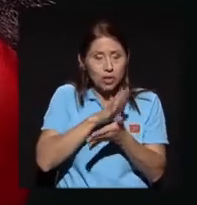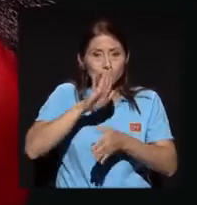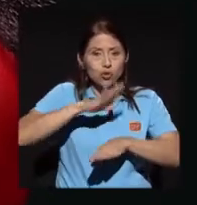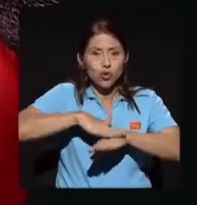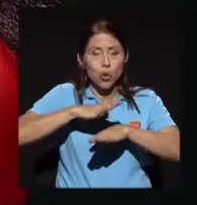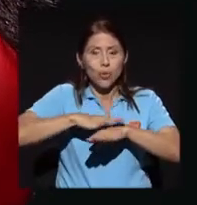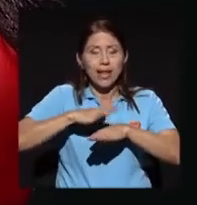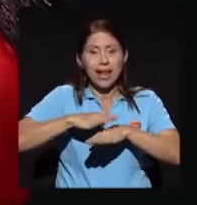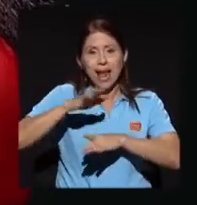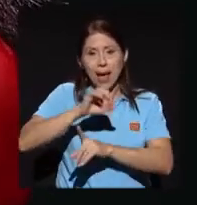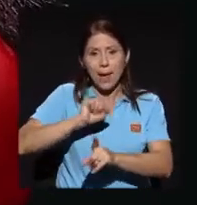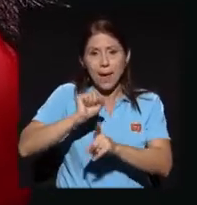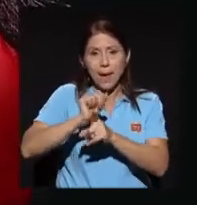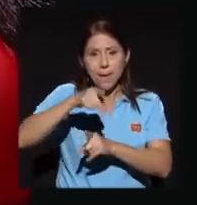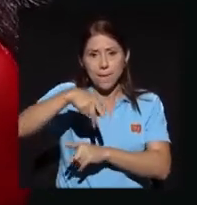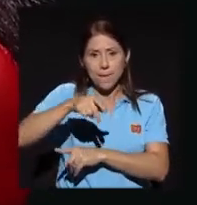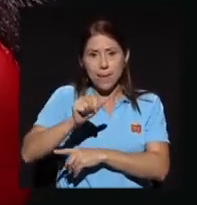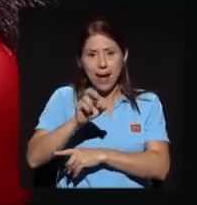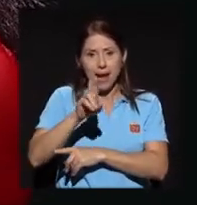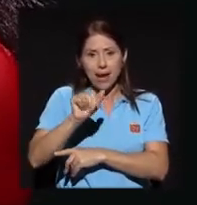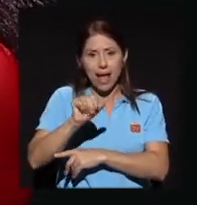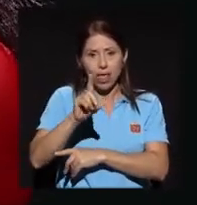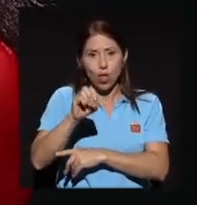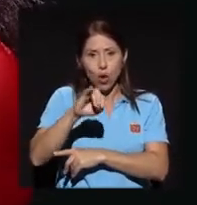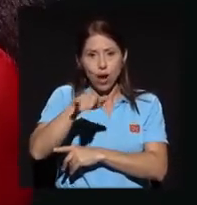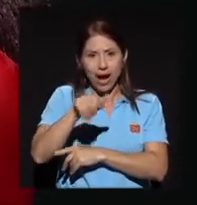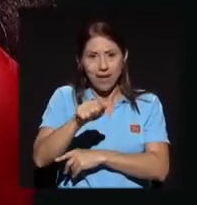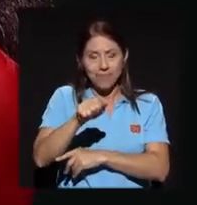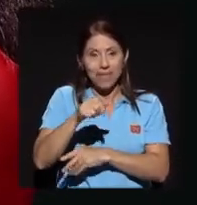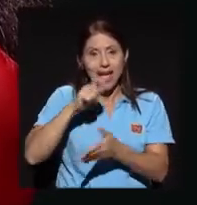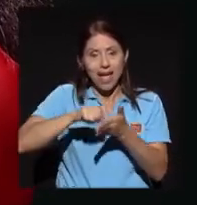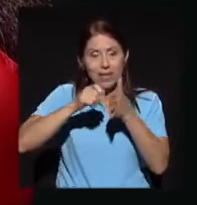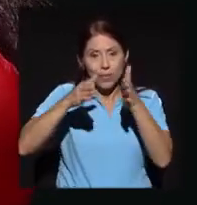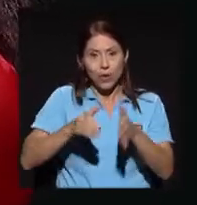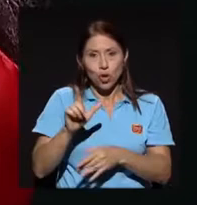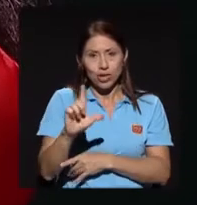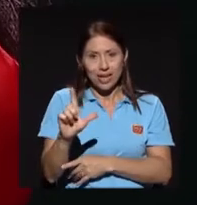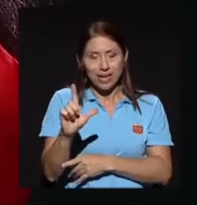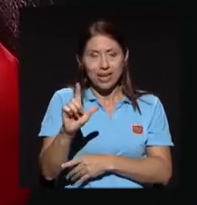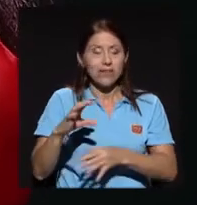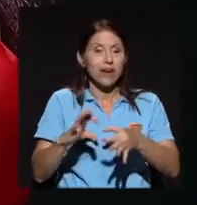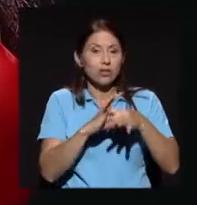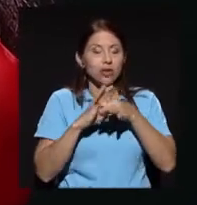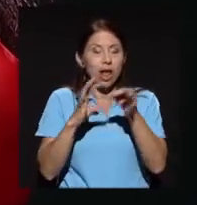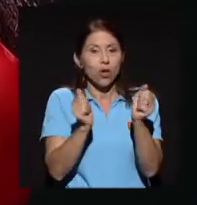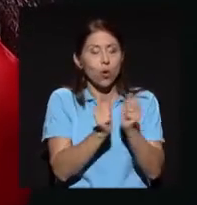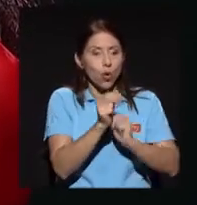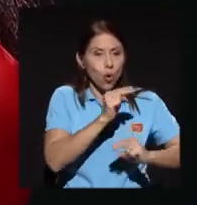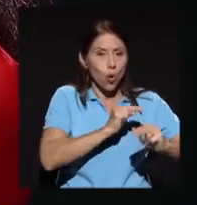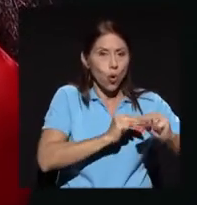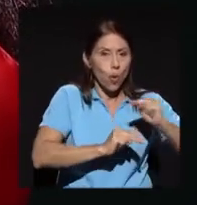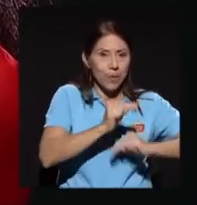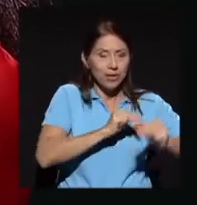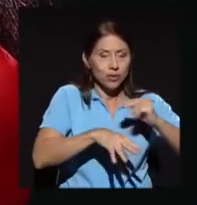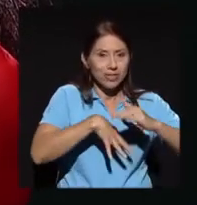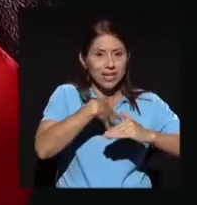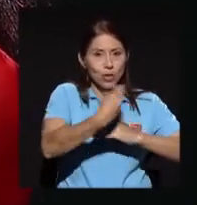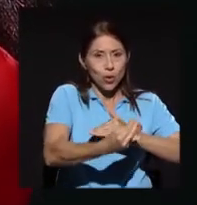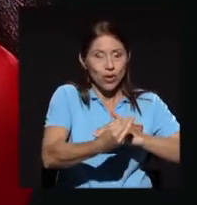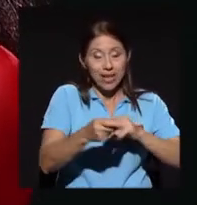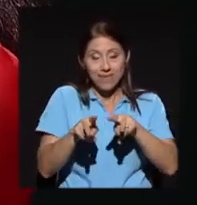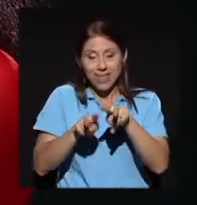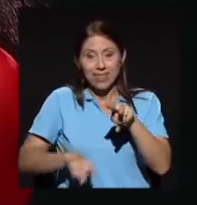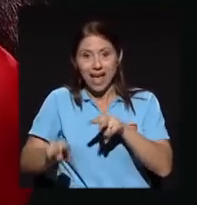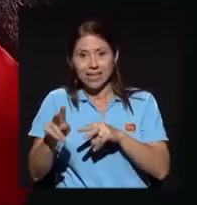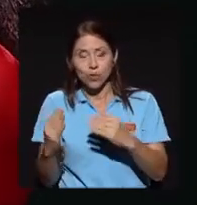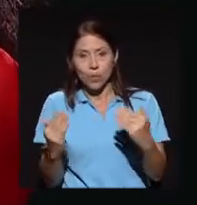Leontief relacionado con comercio exterior y el tema de las ventajas comparativas, y él me